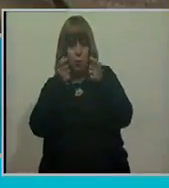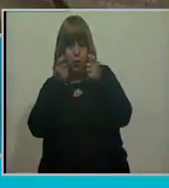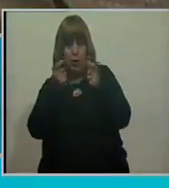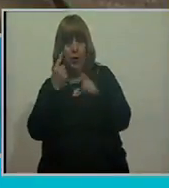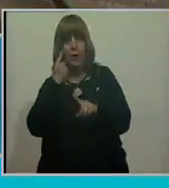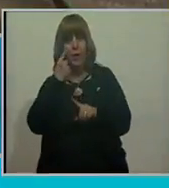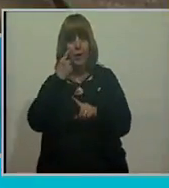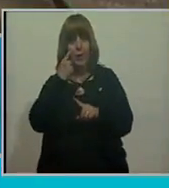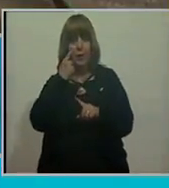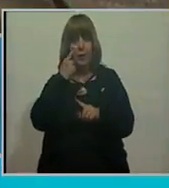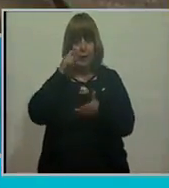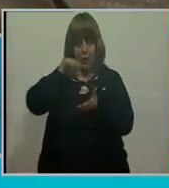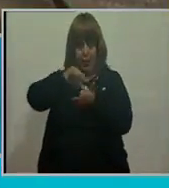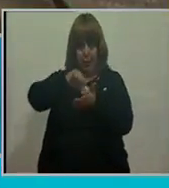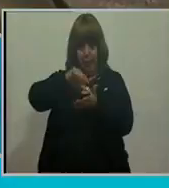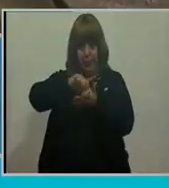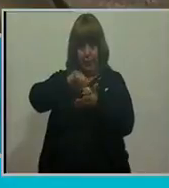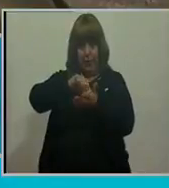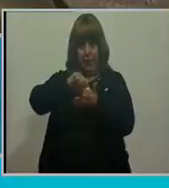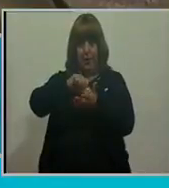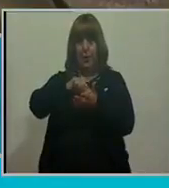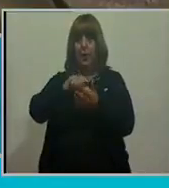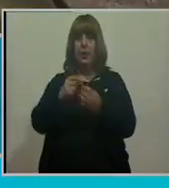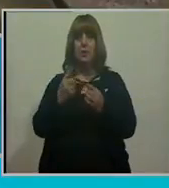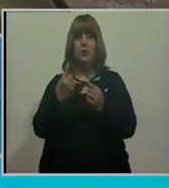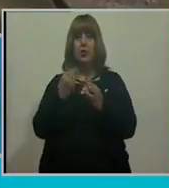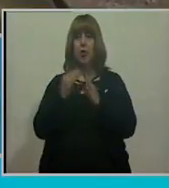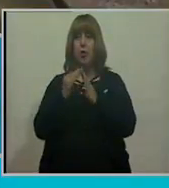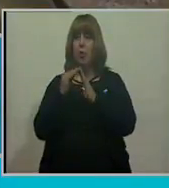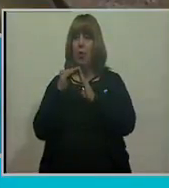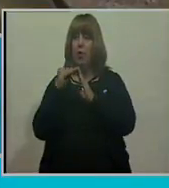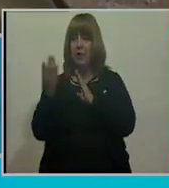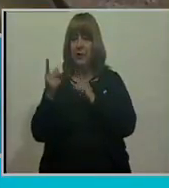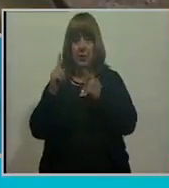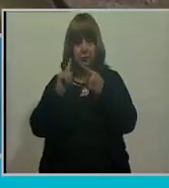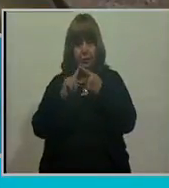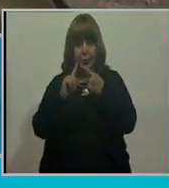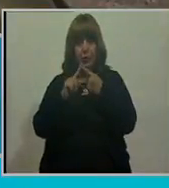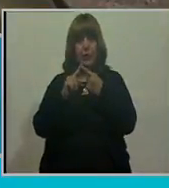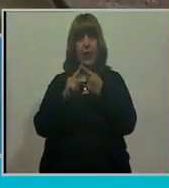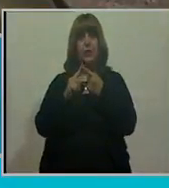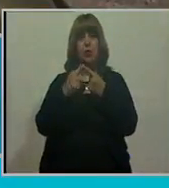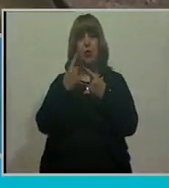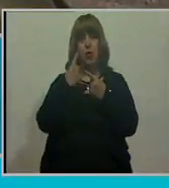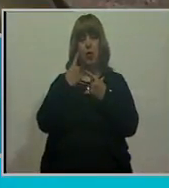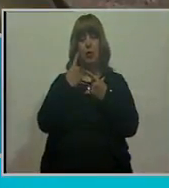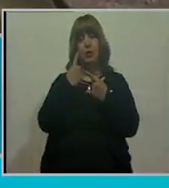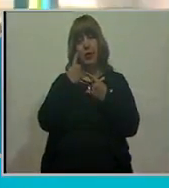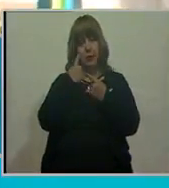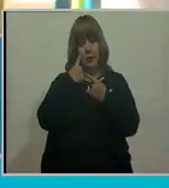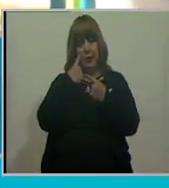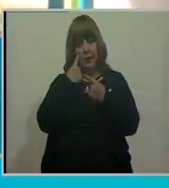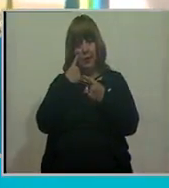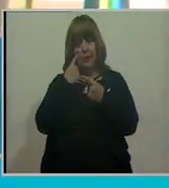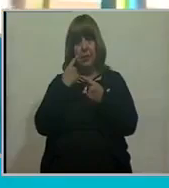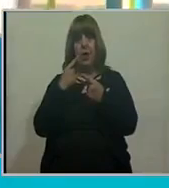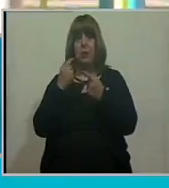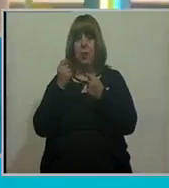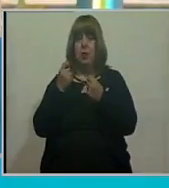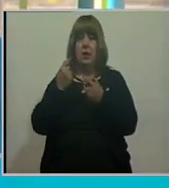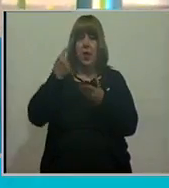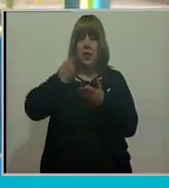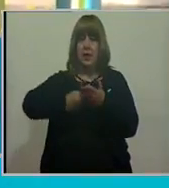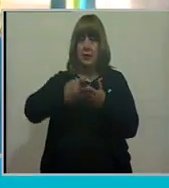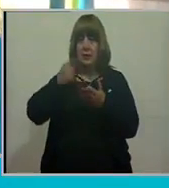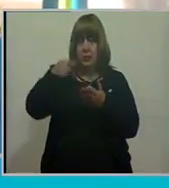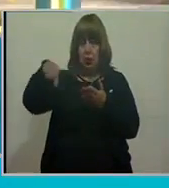intendente Suárez, que es la interacción entre el vecino y el equipo municipal, en el que el vecino es protagonista de las decisiones que se